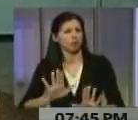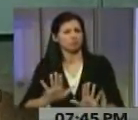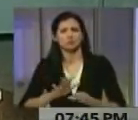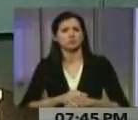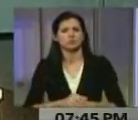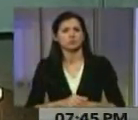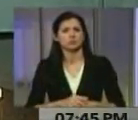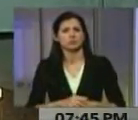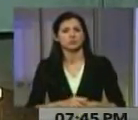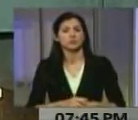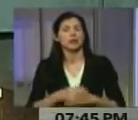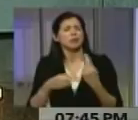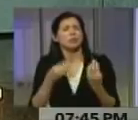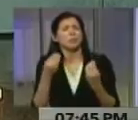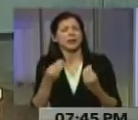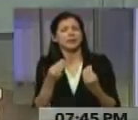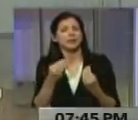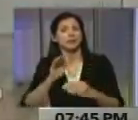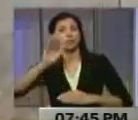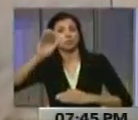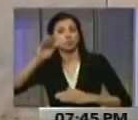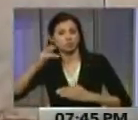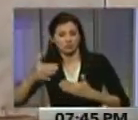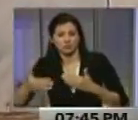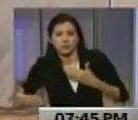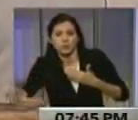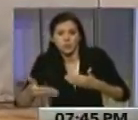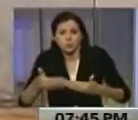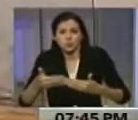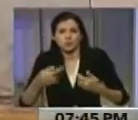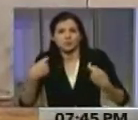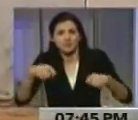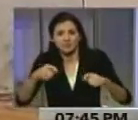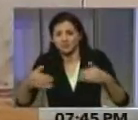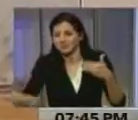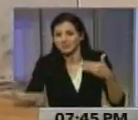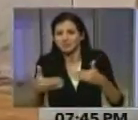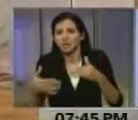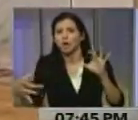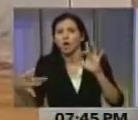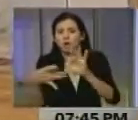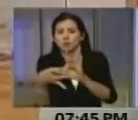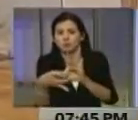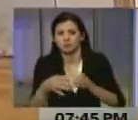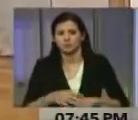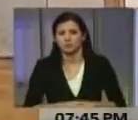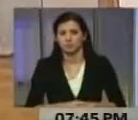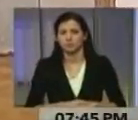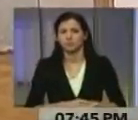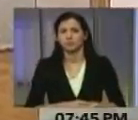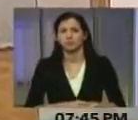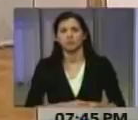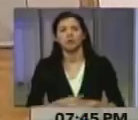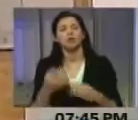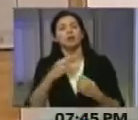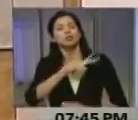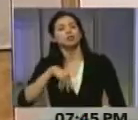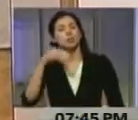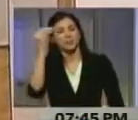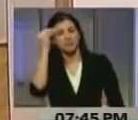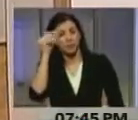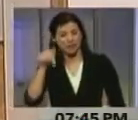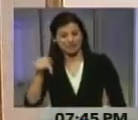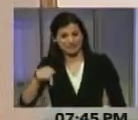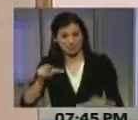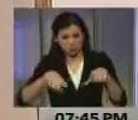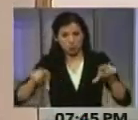construir el futuro, para adelantar el futuro, para propiciar ese tiempo nuevo que ha de venir. Y nosotros creemos que en estas